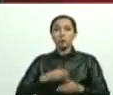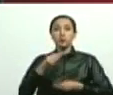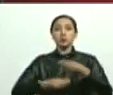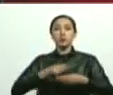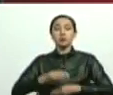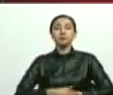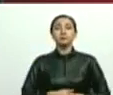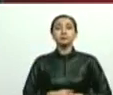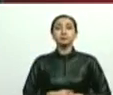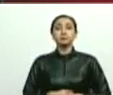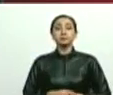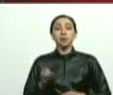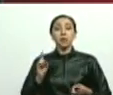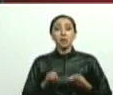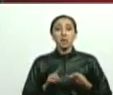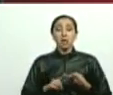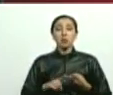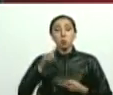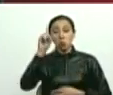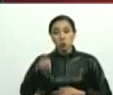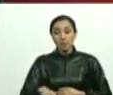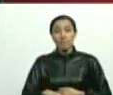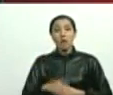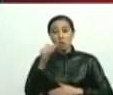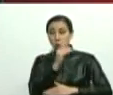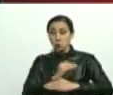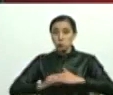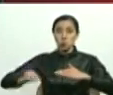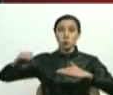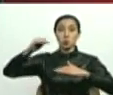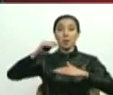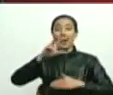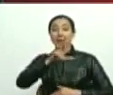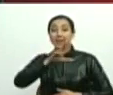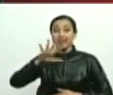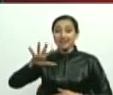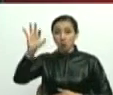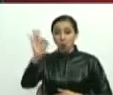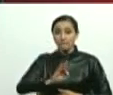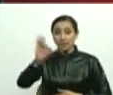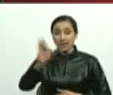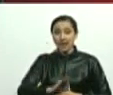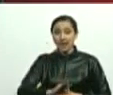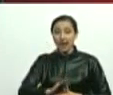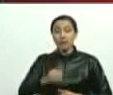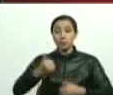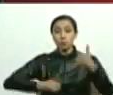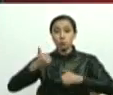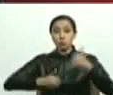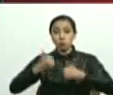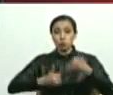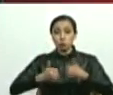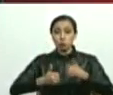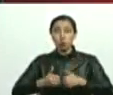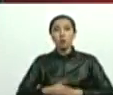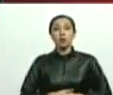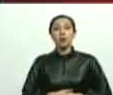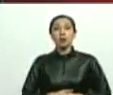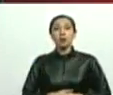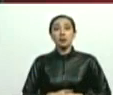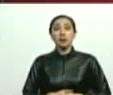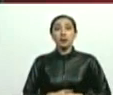en segundo lugar, tenían que superar el 35% de la postulación para el cargo de gobernadores